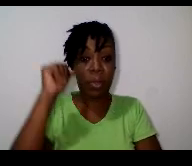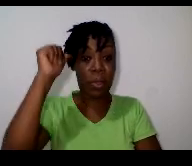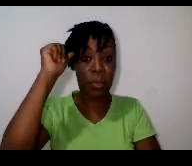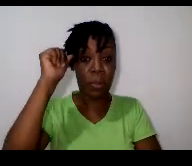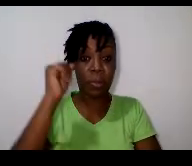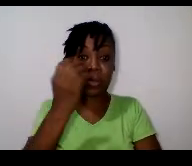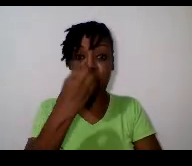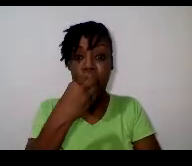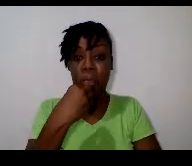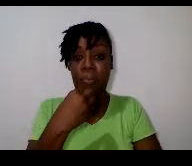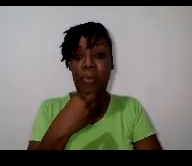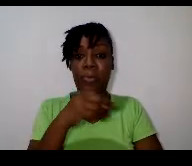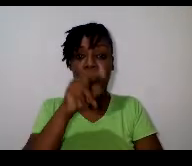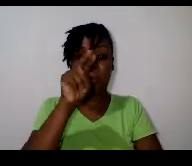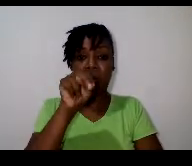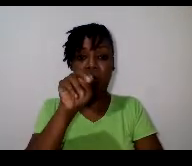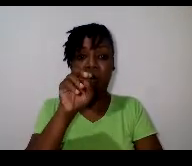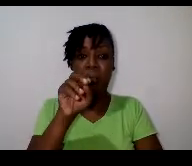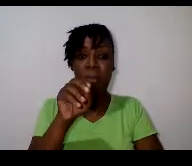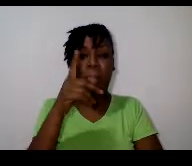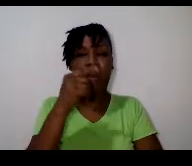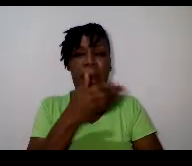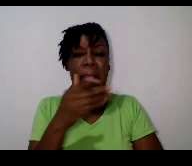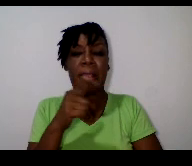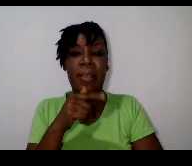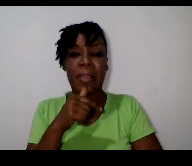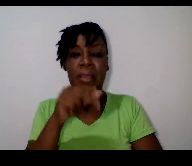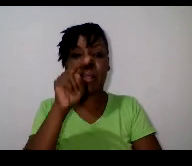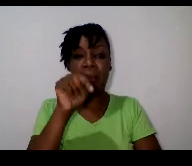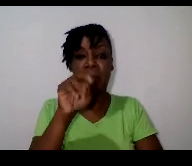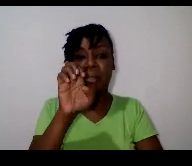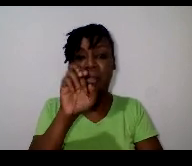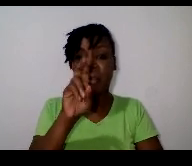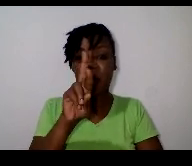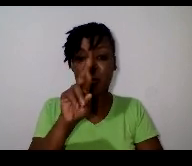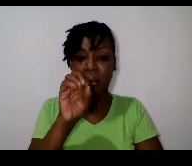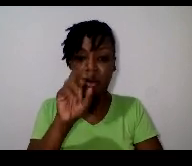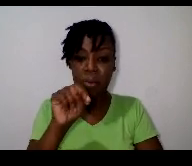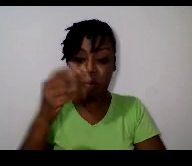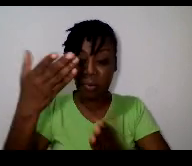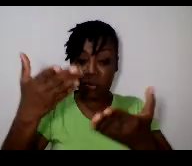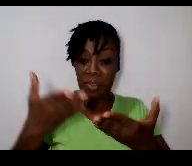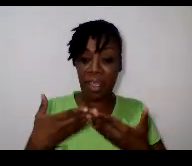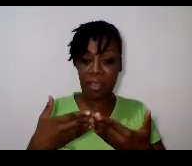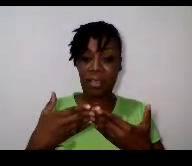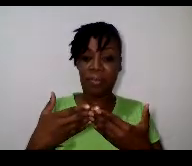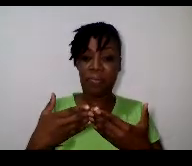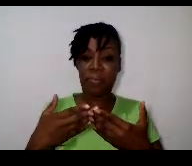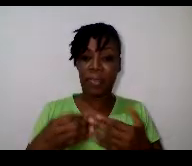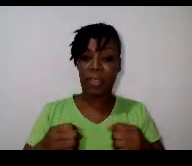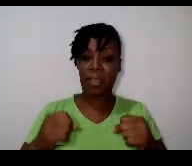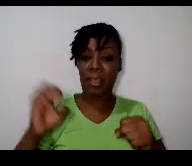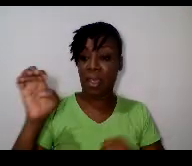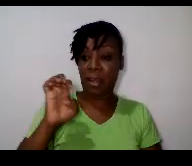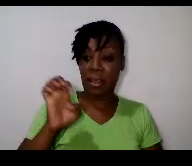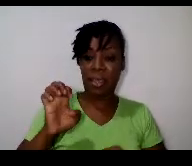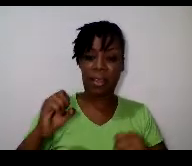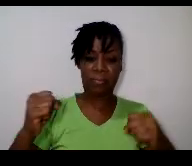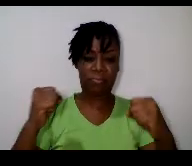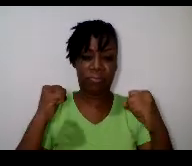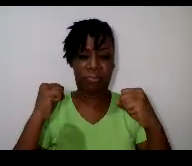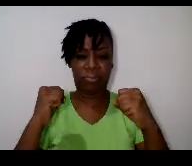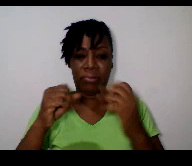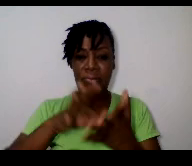neuronas, primero, nos van a aportar energía para tener ganas para aprender, energía